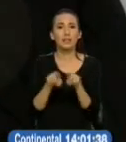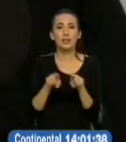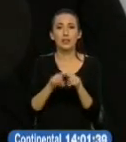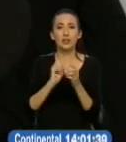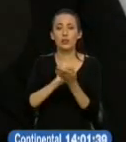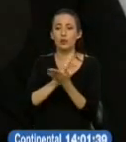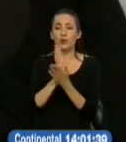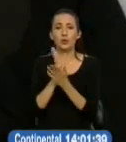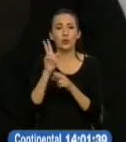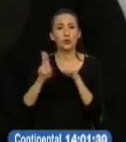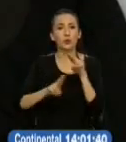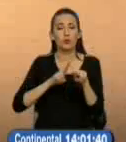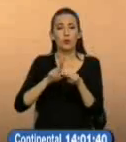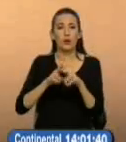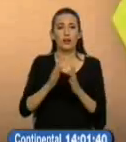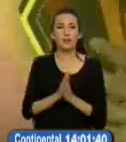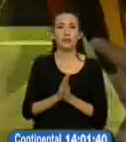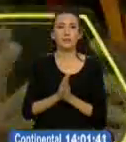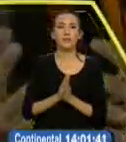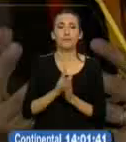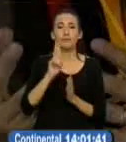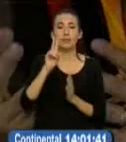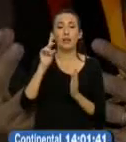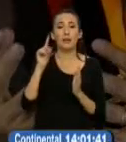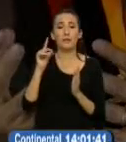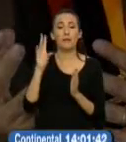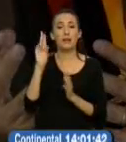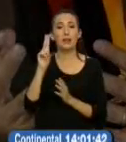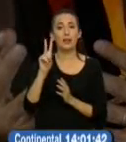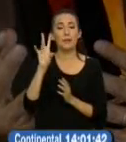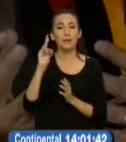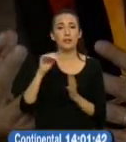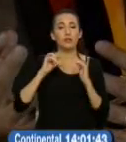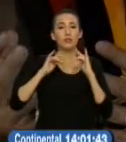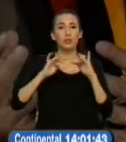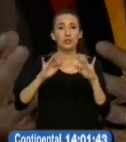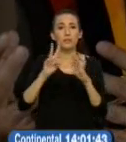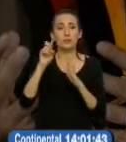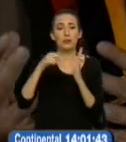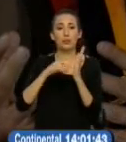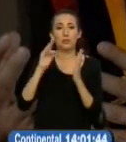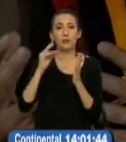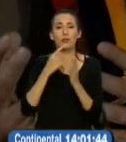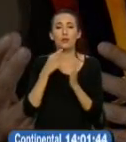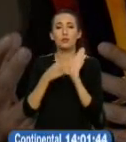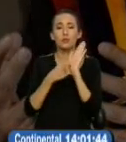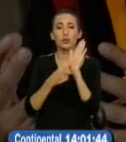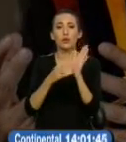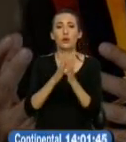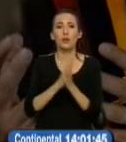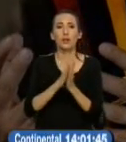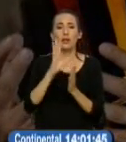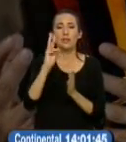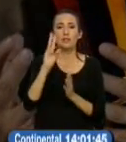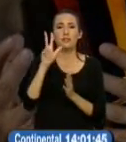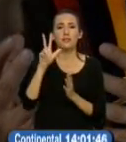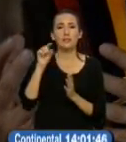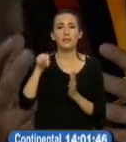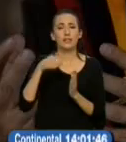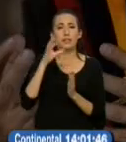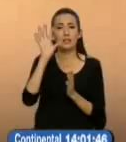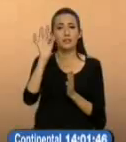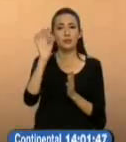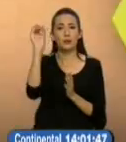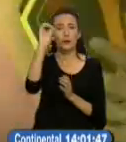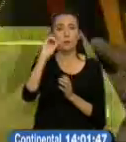curules para asambleístas constituyentes. El 28 de septiembre de 2008, venció en el referéndum para aprobar la nueva constitución con el